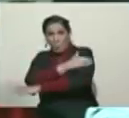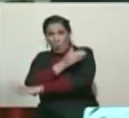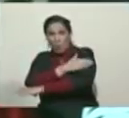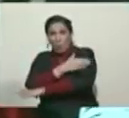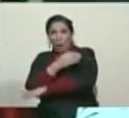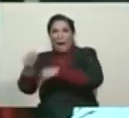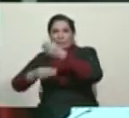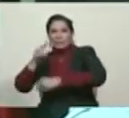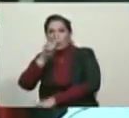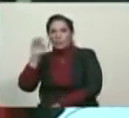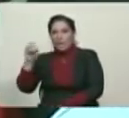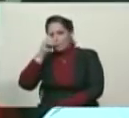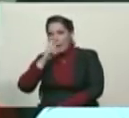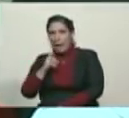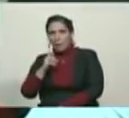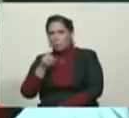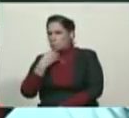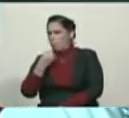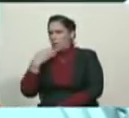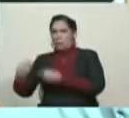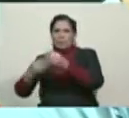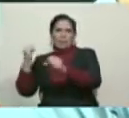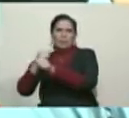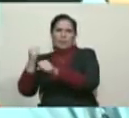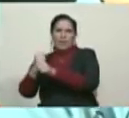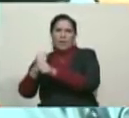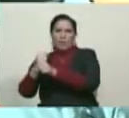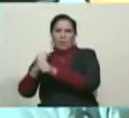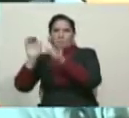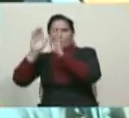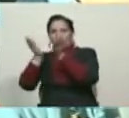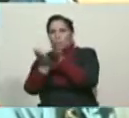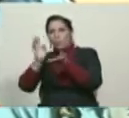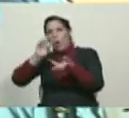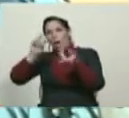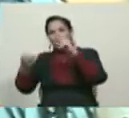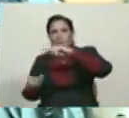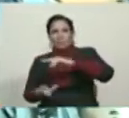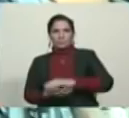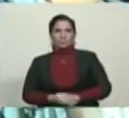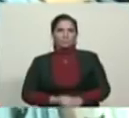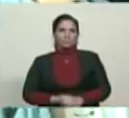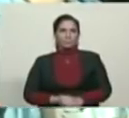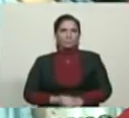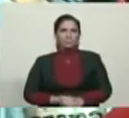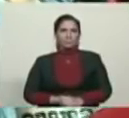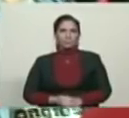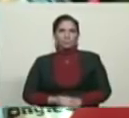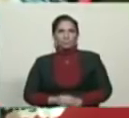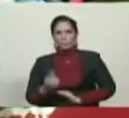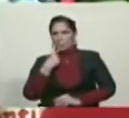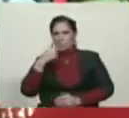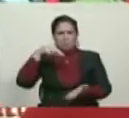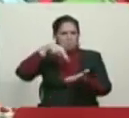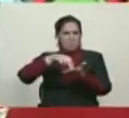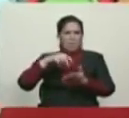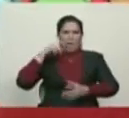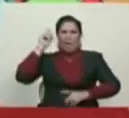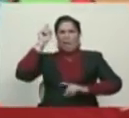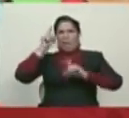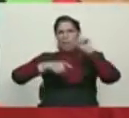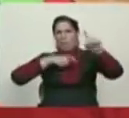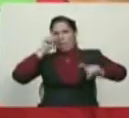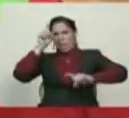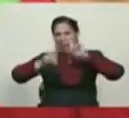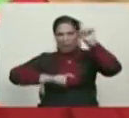haciendo su trabajo. El mundo al revés, pues. El mundo al revés. Y se paran y regañan a sus